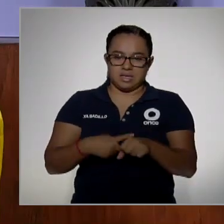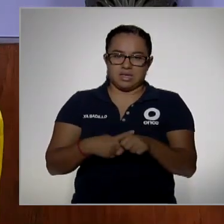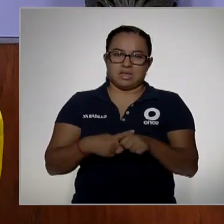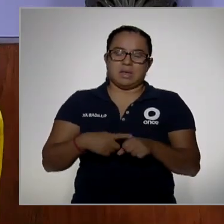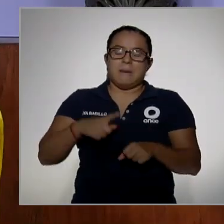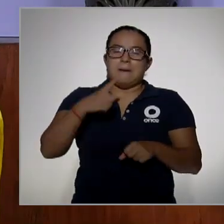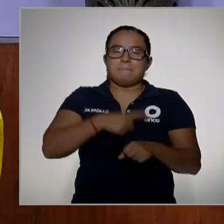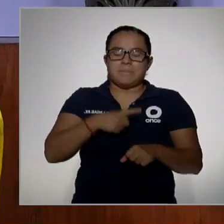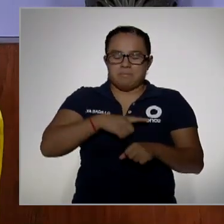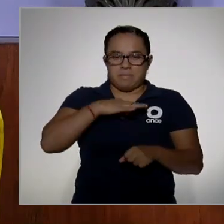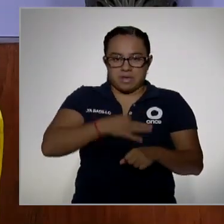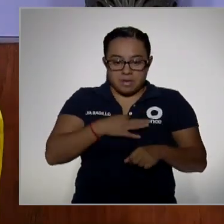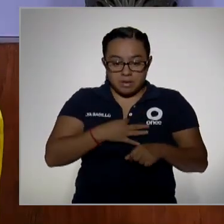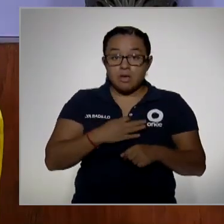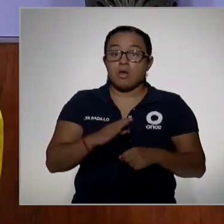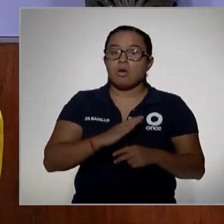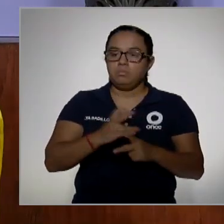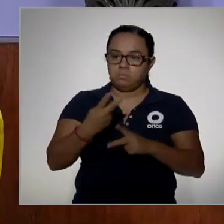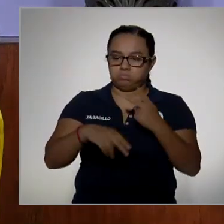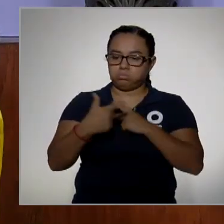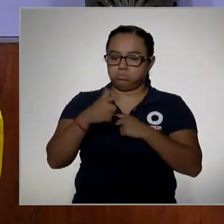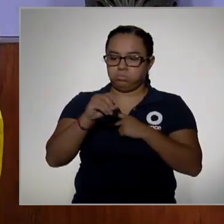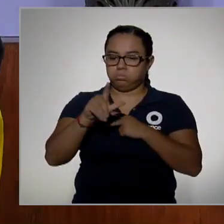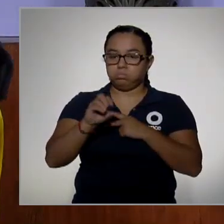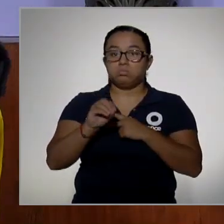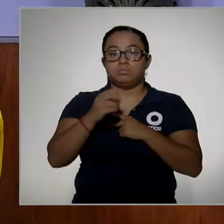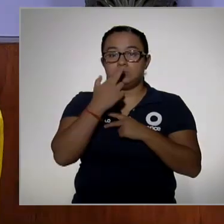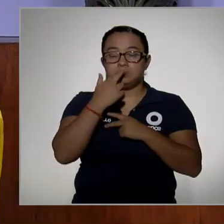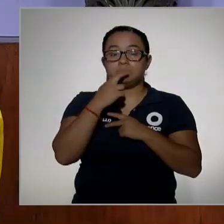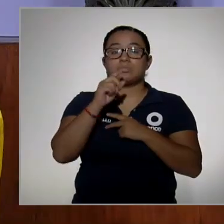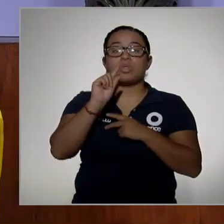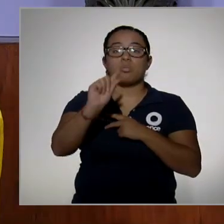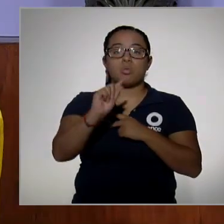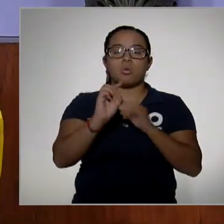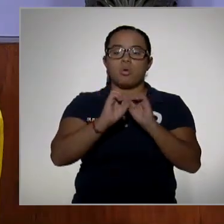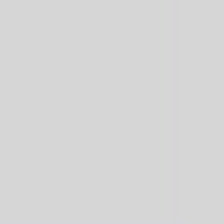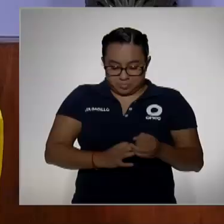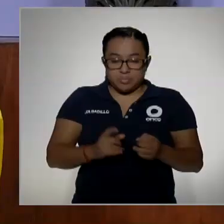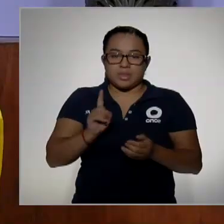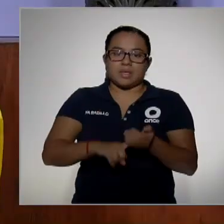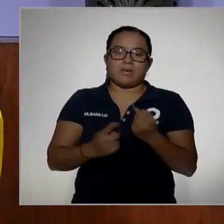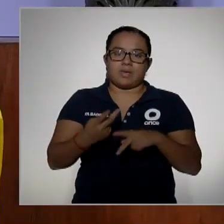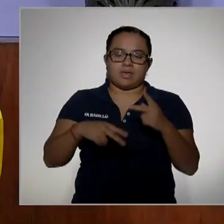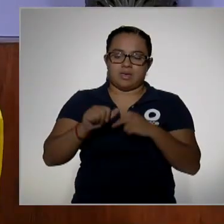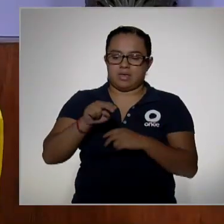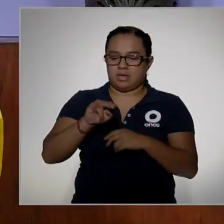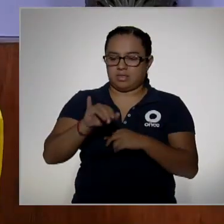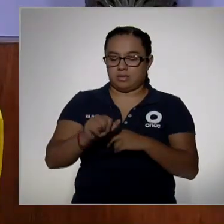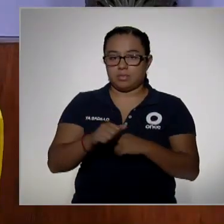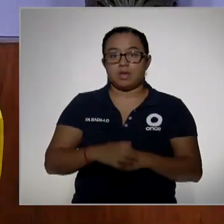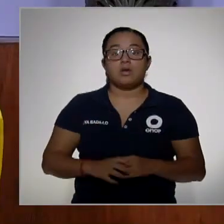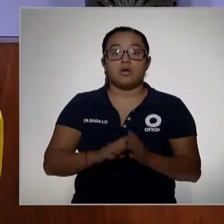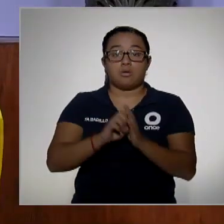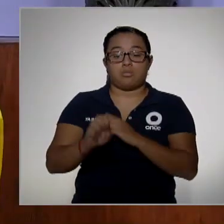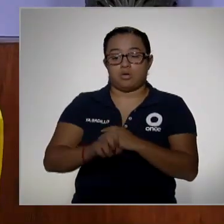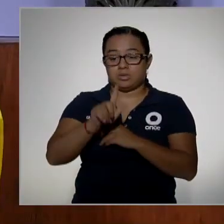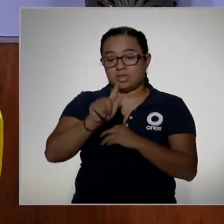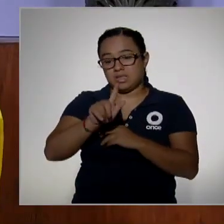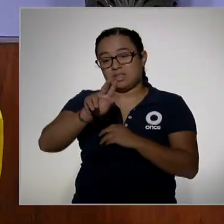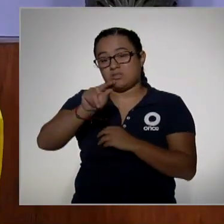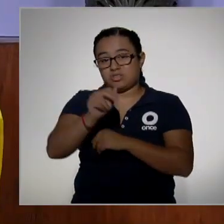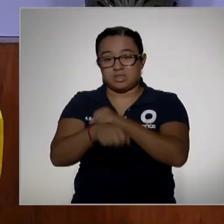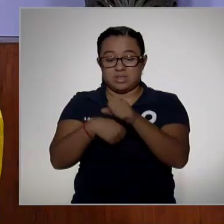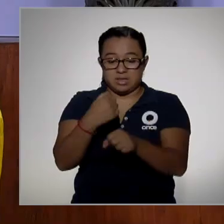hace que se produzcan pocos glóbulos rojos o que se pierdan abundantes glóbulos rojos la anemia en pacientes mayores de 70 80